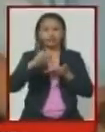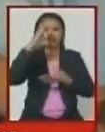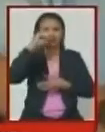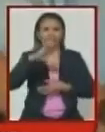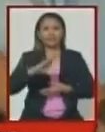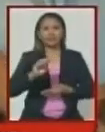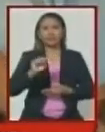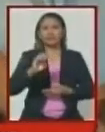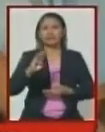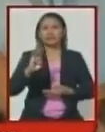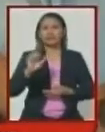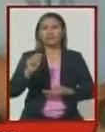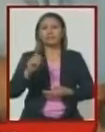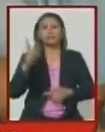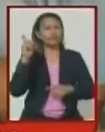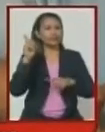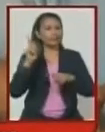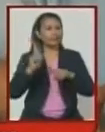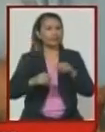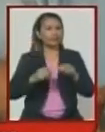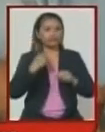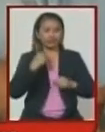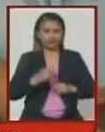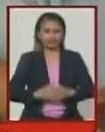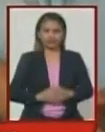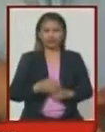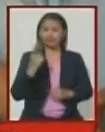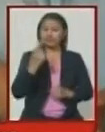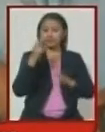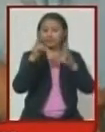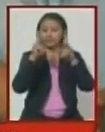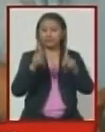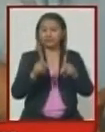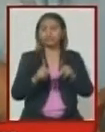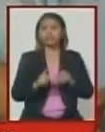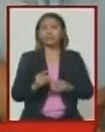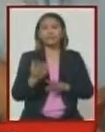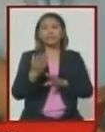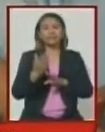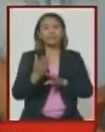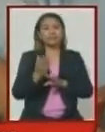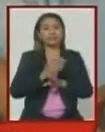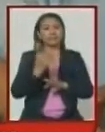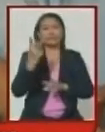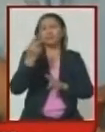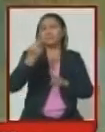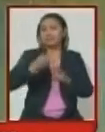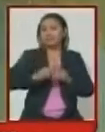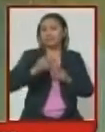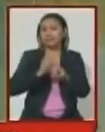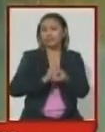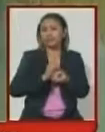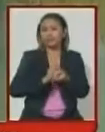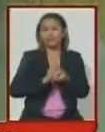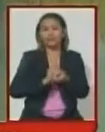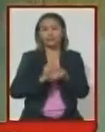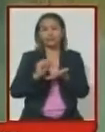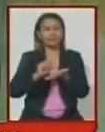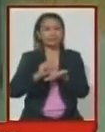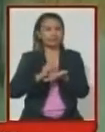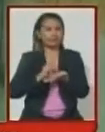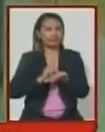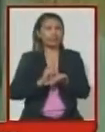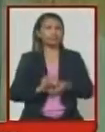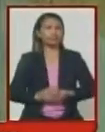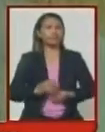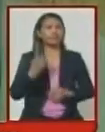Sebastián. O sea, no puede ser que una persona en menos de 2 meses, una médico cirujano,